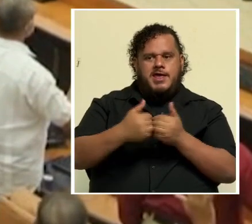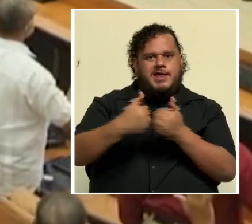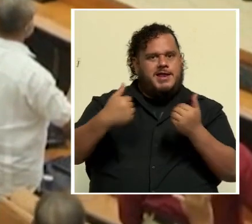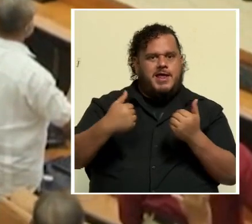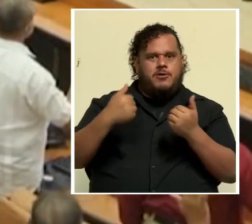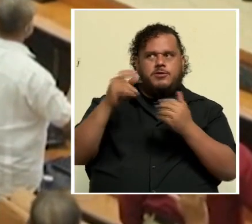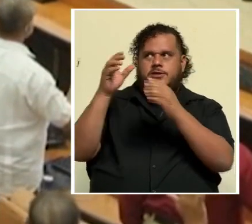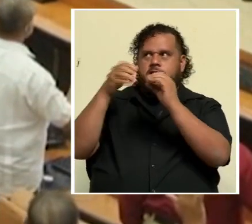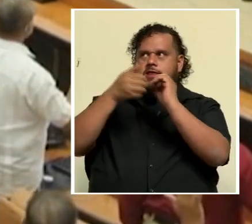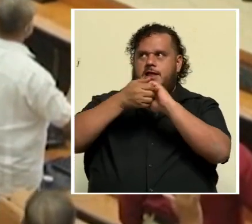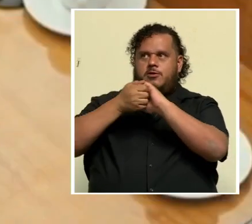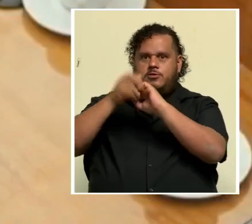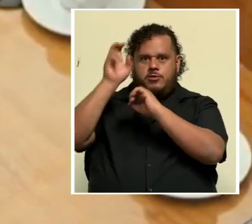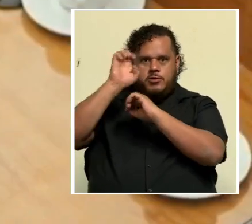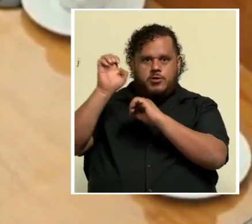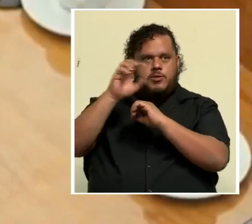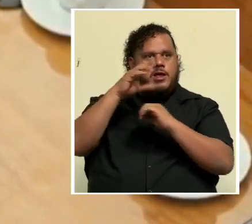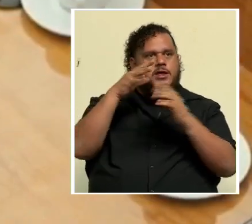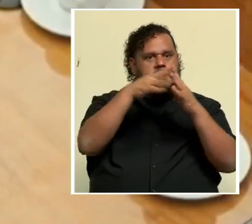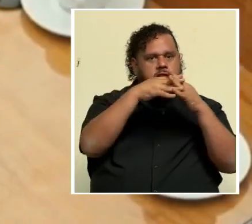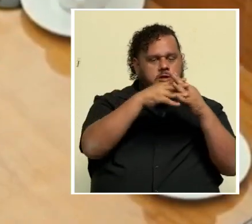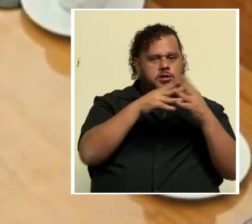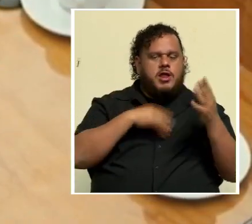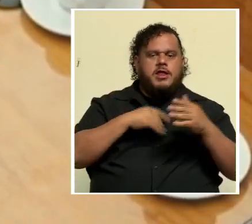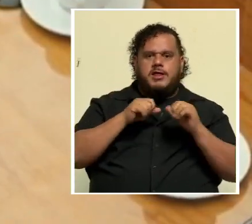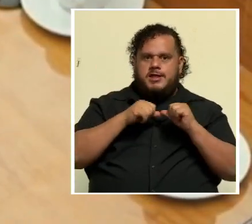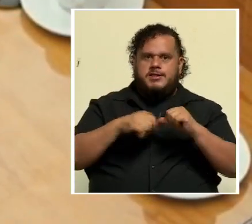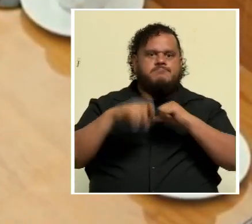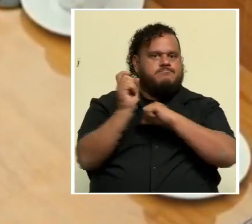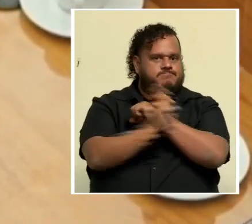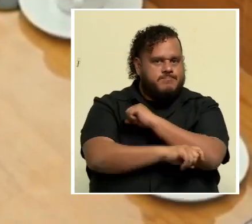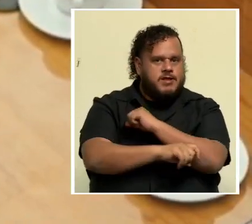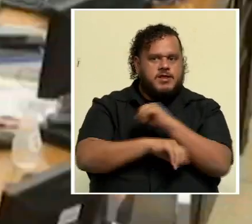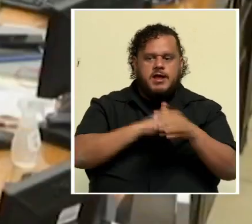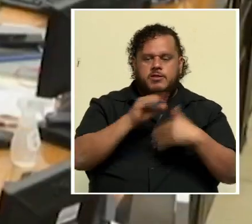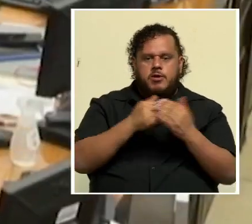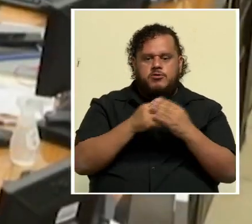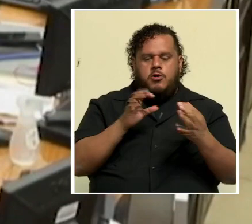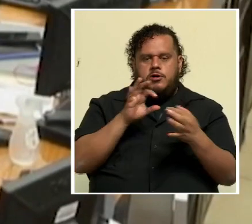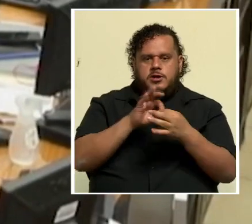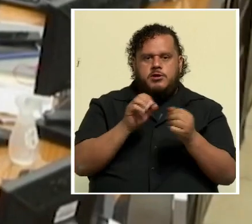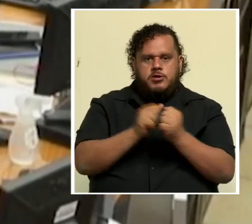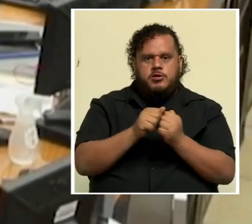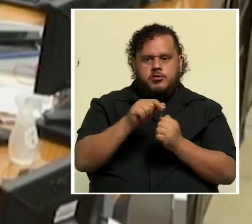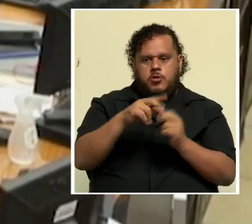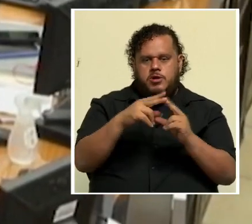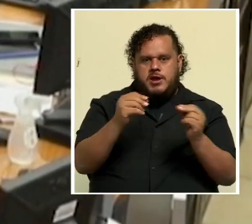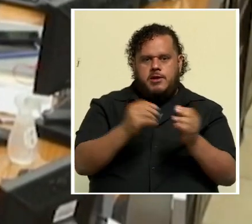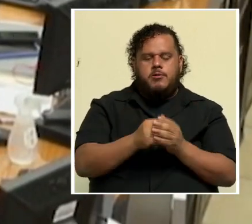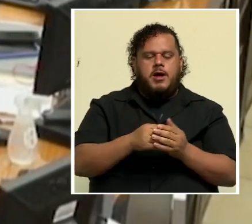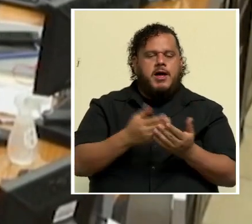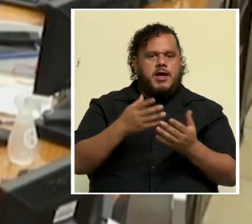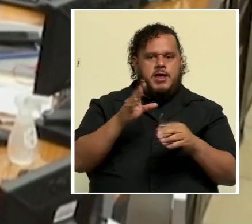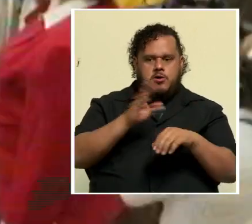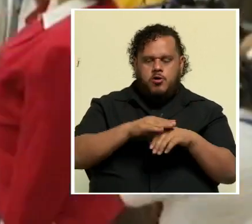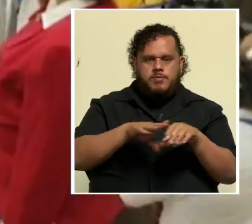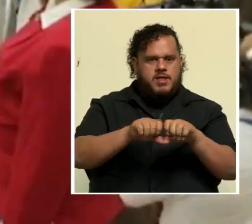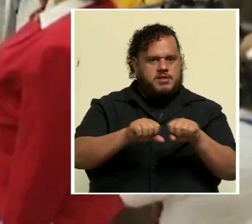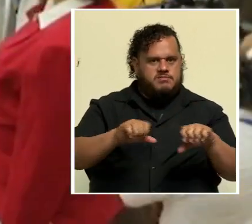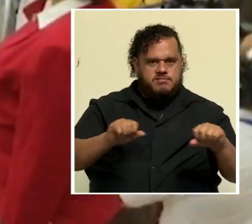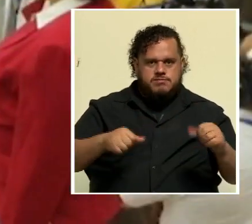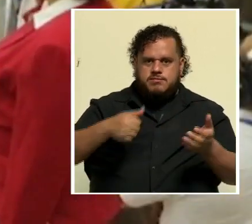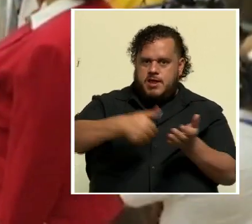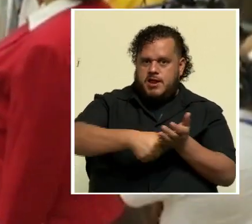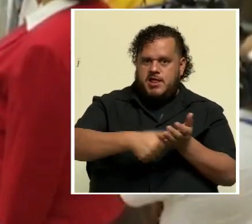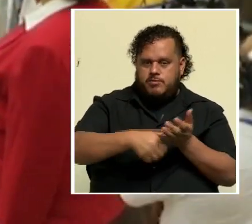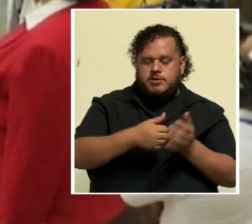Europea, que siguen imponiendo sanciones contra su régimen por las elecciones fraudulentas del pasado mes de noviembre. De aquellos comicios fue